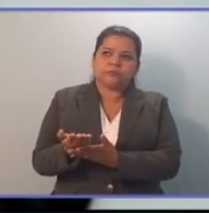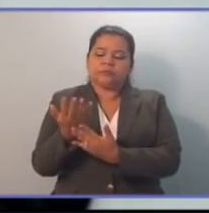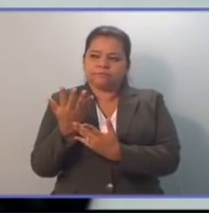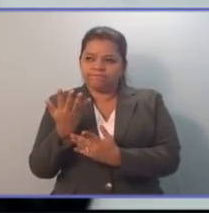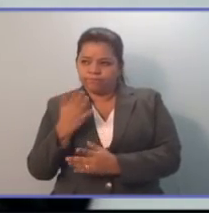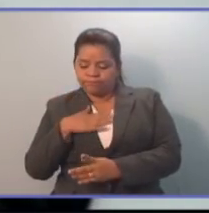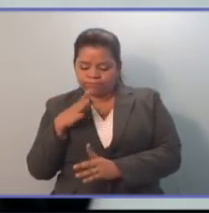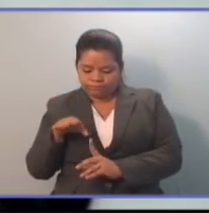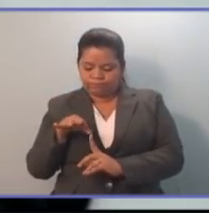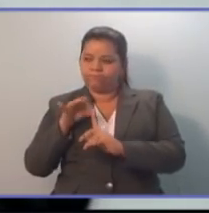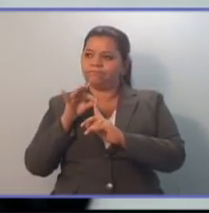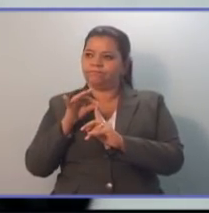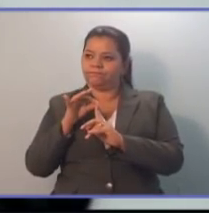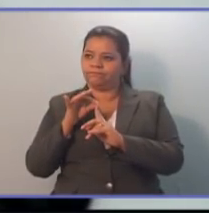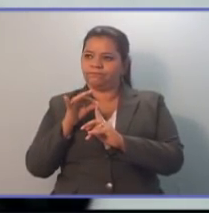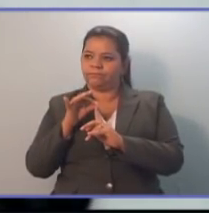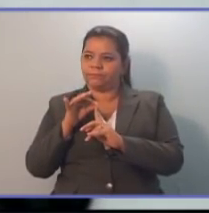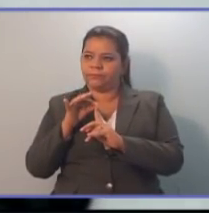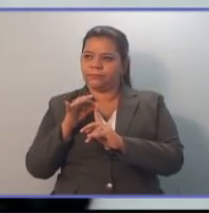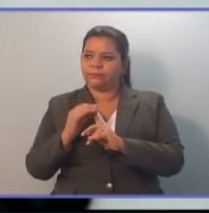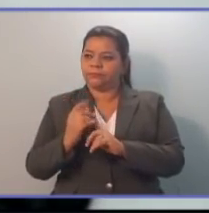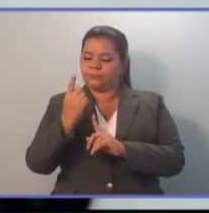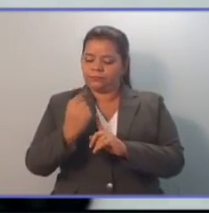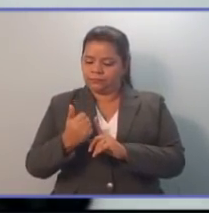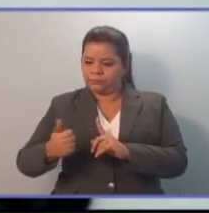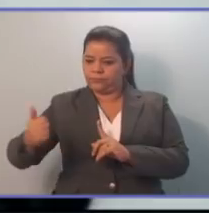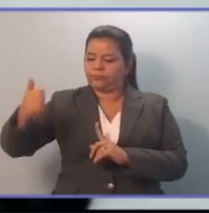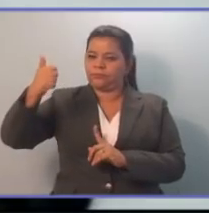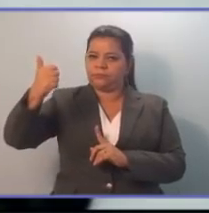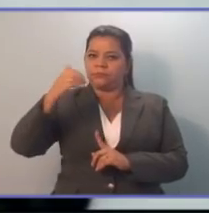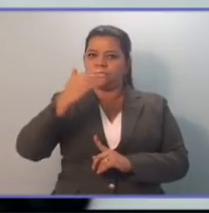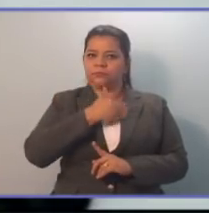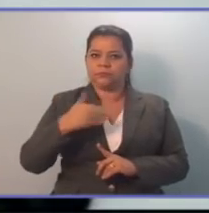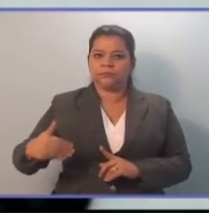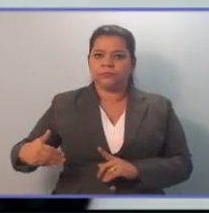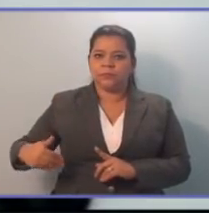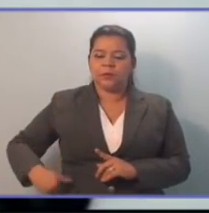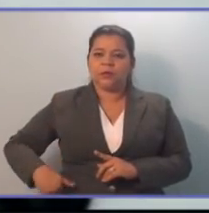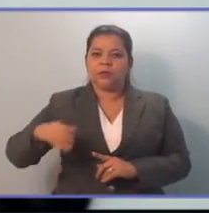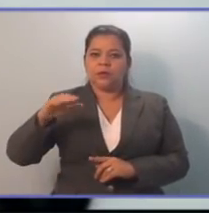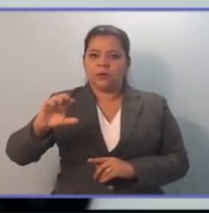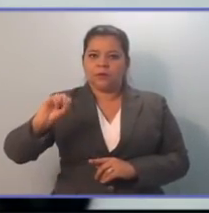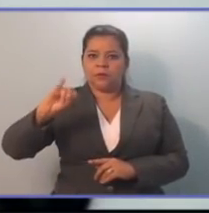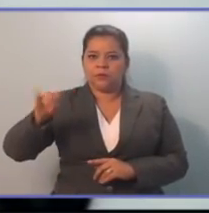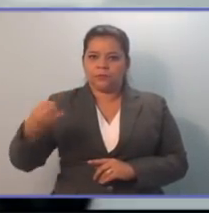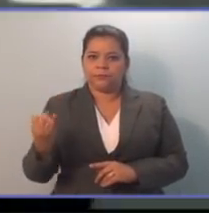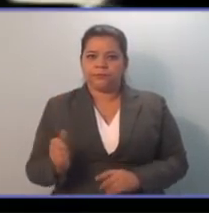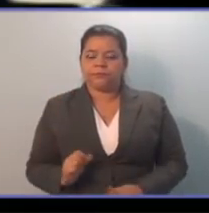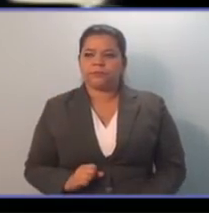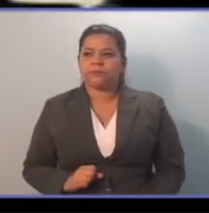se me nombre como magistrada de la Corte Suprema de Justicia.